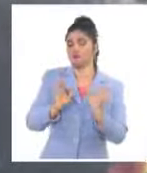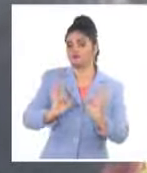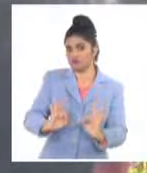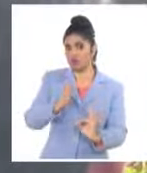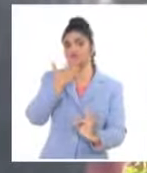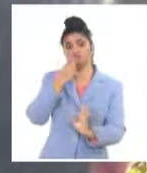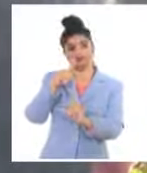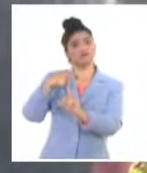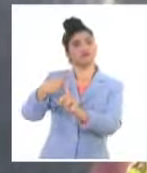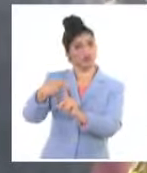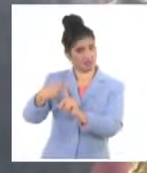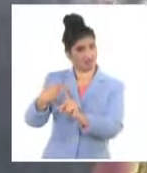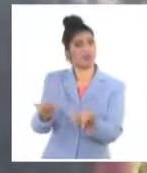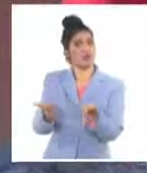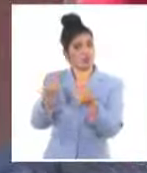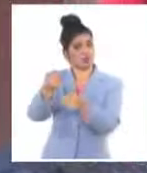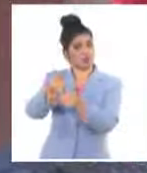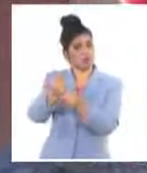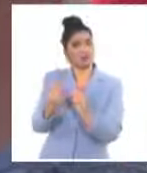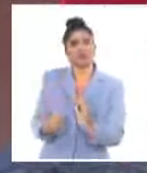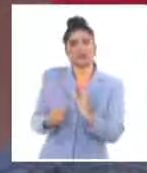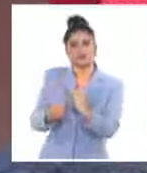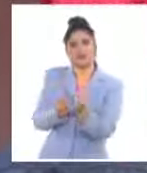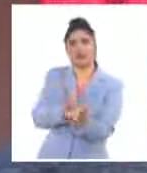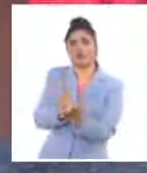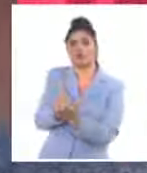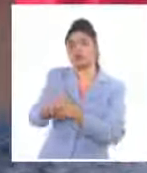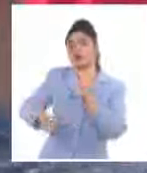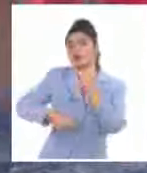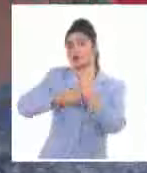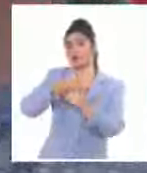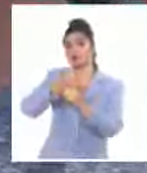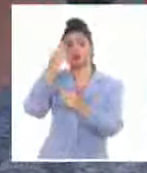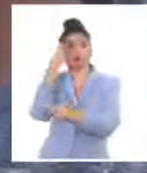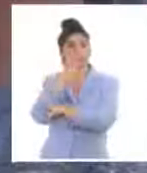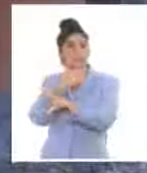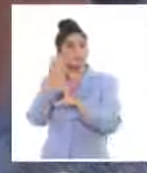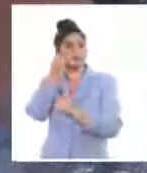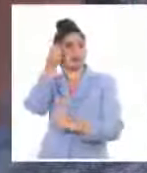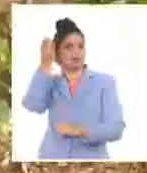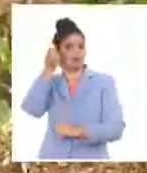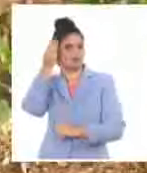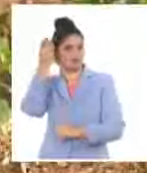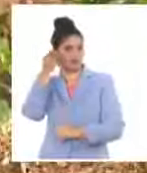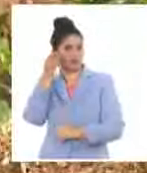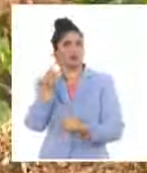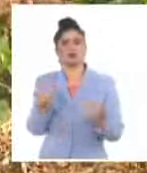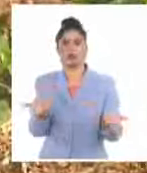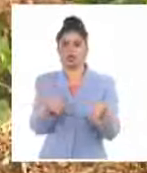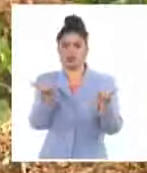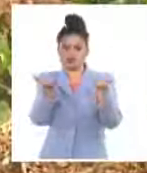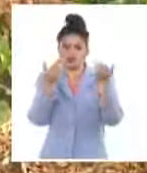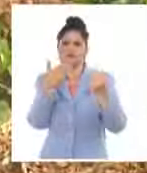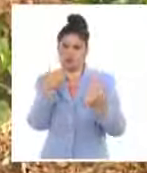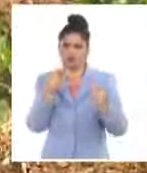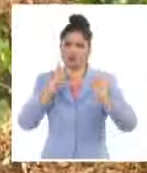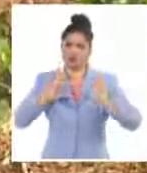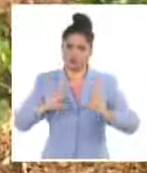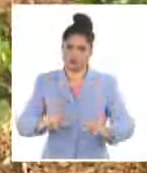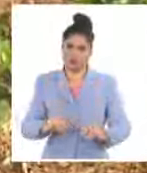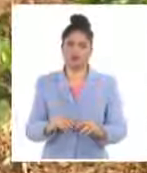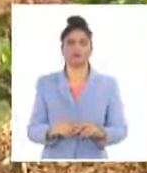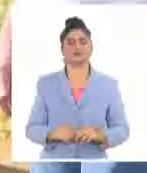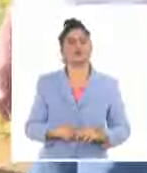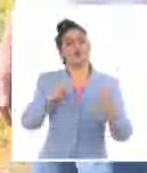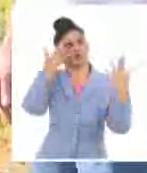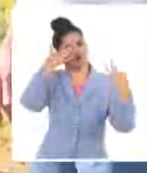a continuar aplicando la ciencia y la innovación en aras de incrementar rendimientos. A pesar de